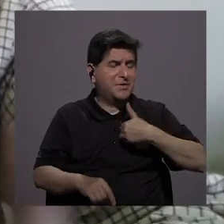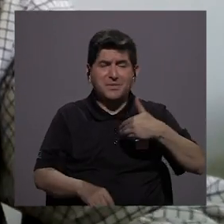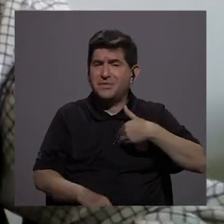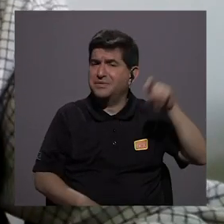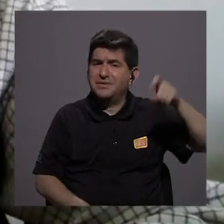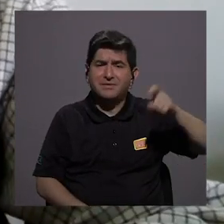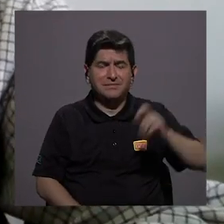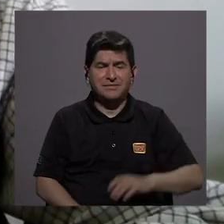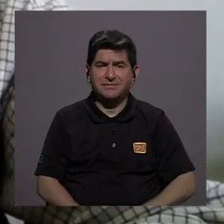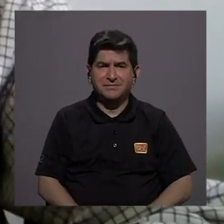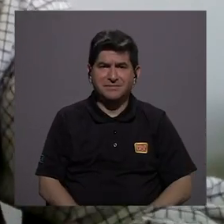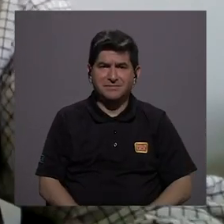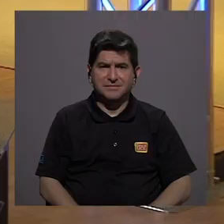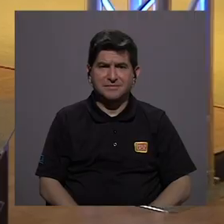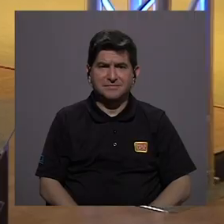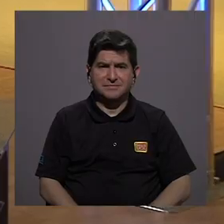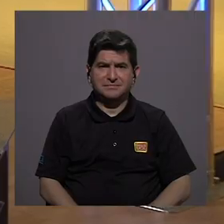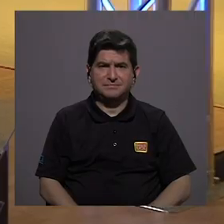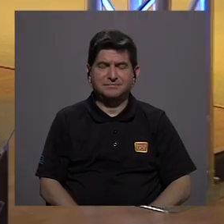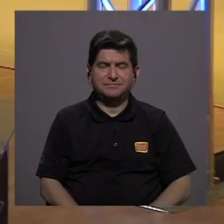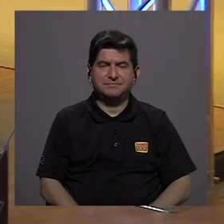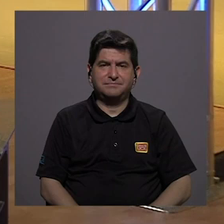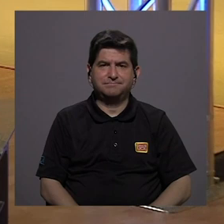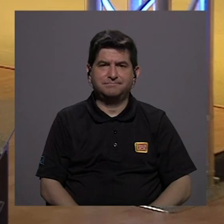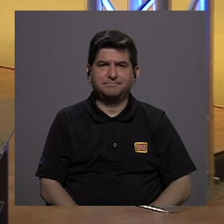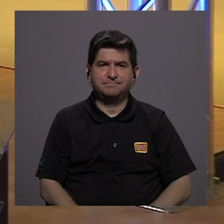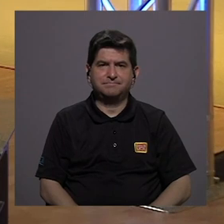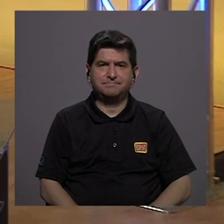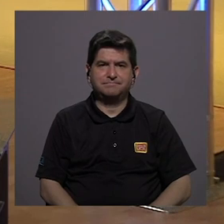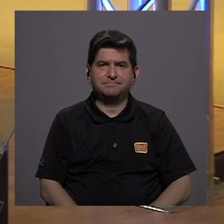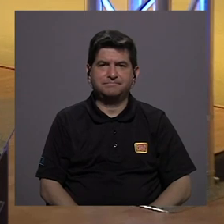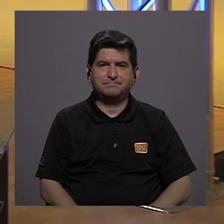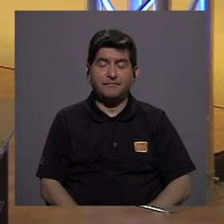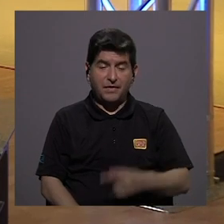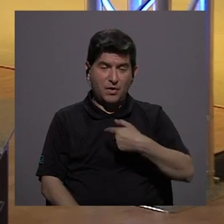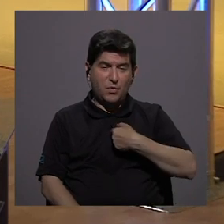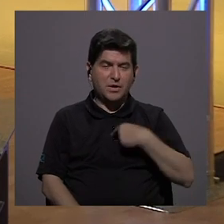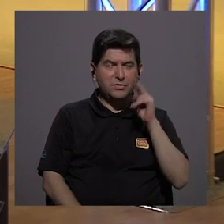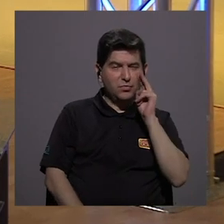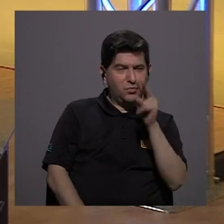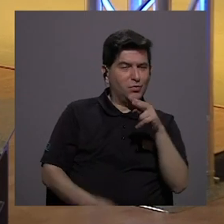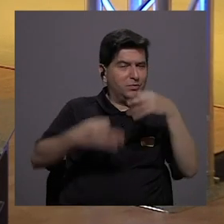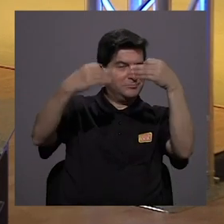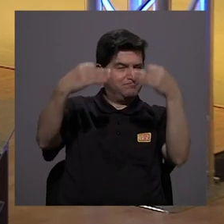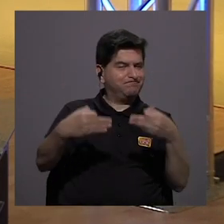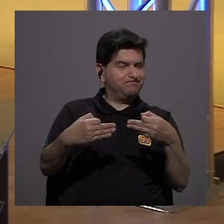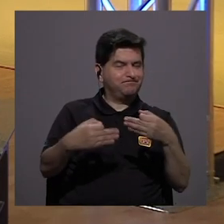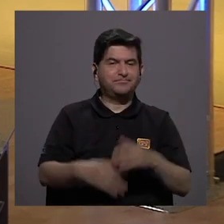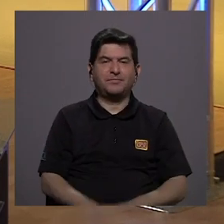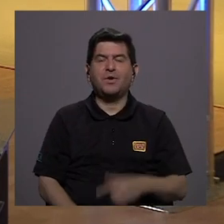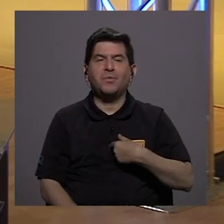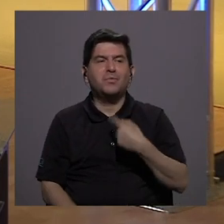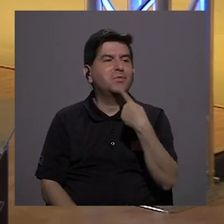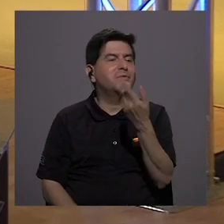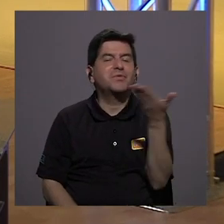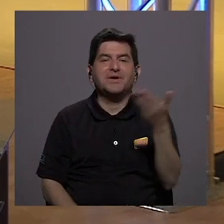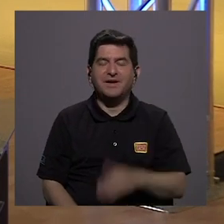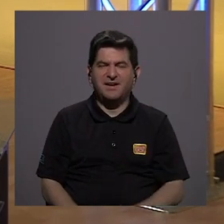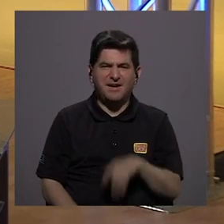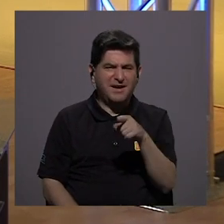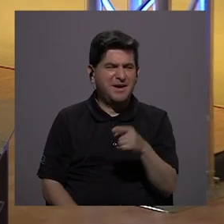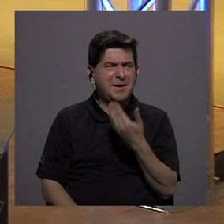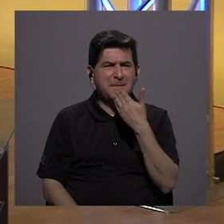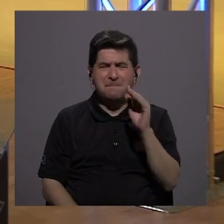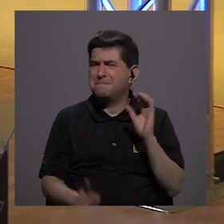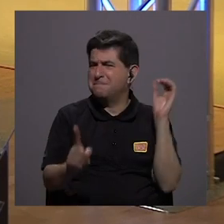no tiene necesidad. Si no está manifiesta la necesidad, ¿verdad? Entonces, cuando uno ve ese tipo de decisiones, uno lo que dice